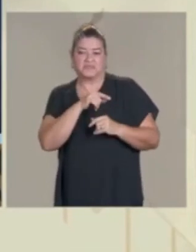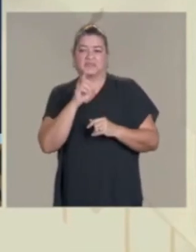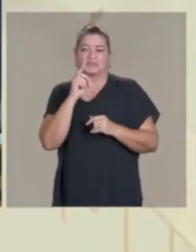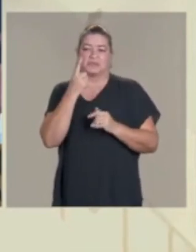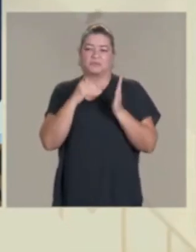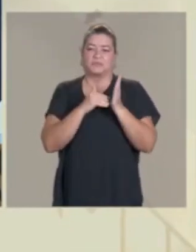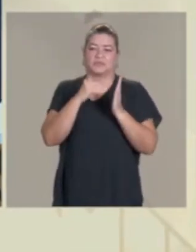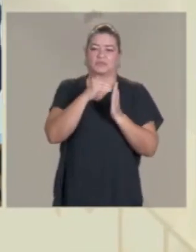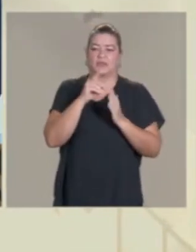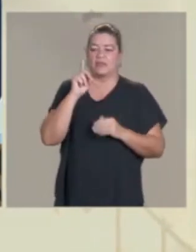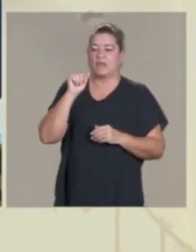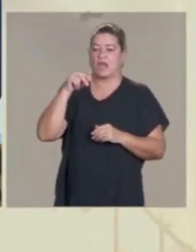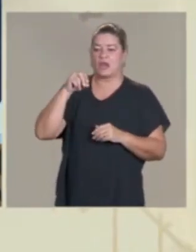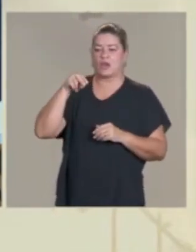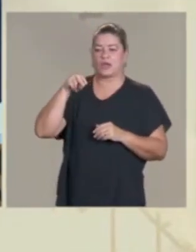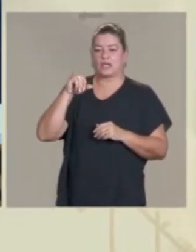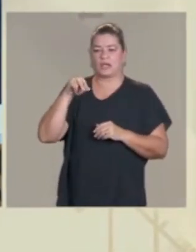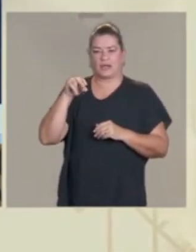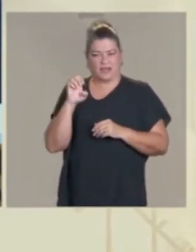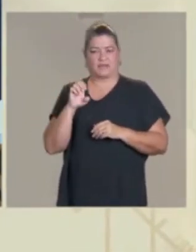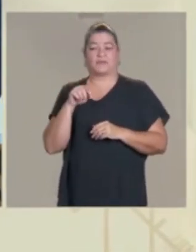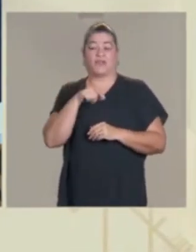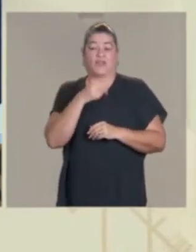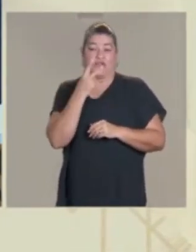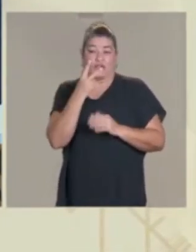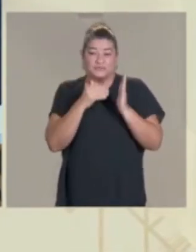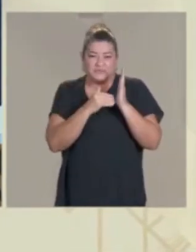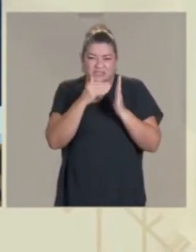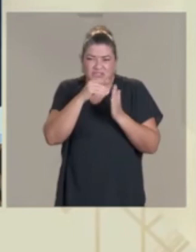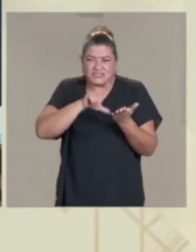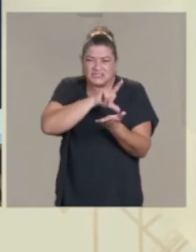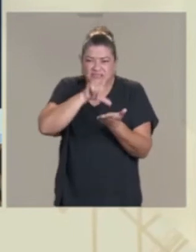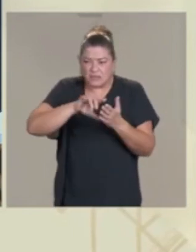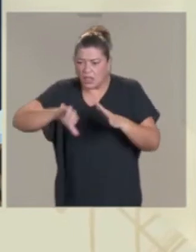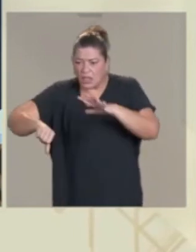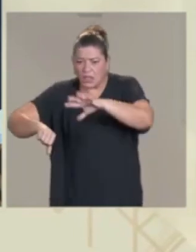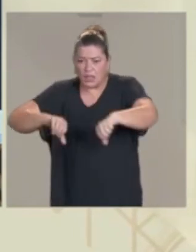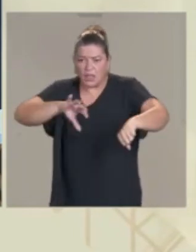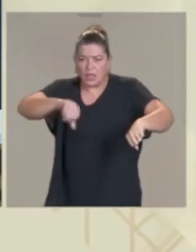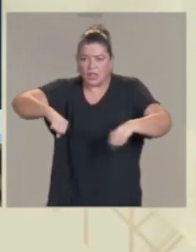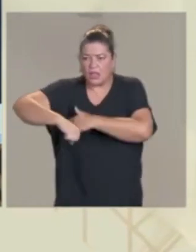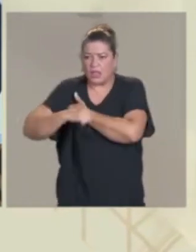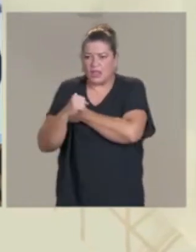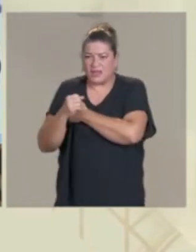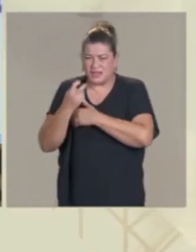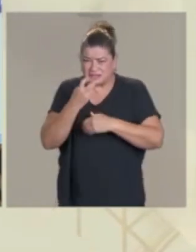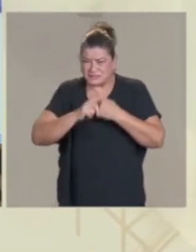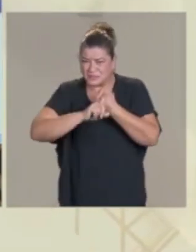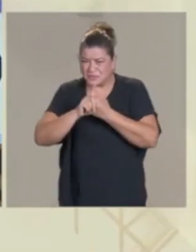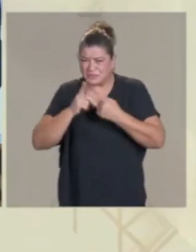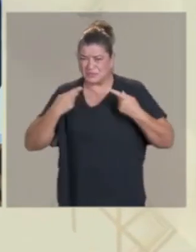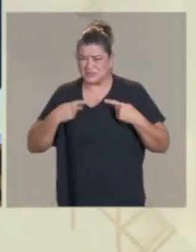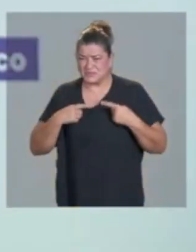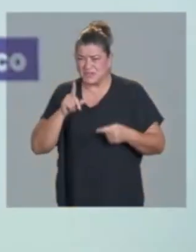litros. Tienes que cambiar el enfoque con el que se distribuye el agua. No es cierto que el problema sea el consumo humano, aunque es evidente que necesitamos una nueva cultura del